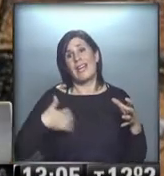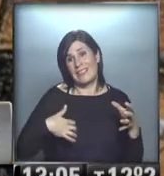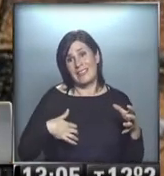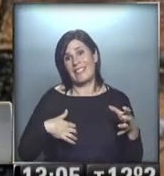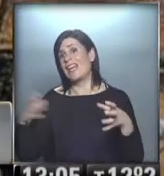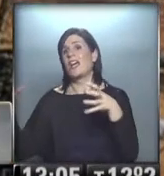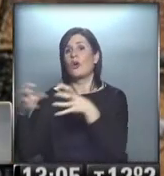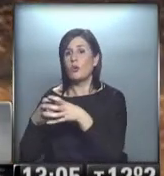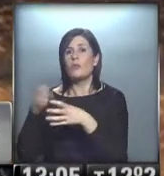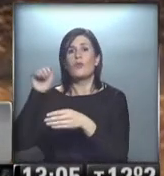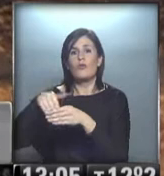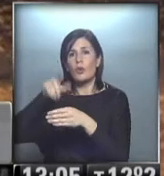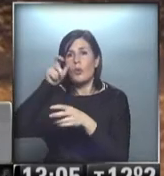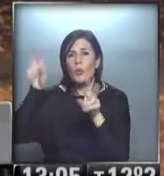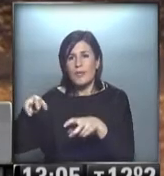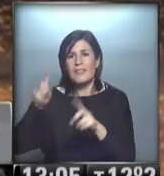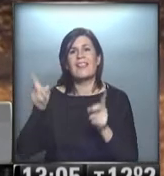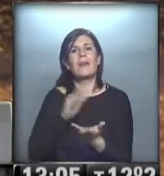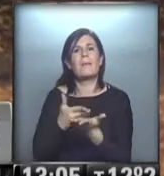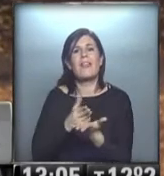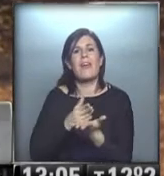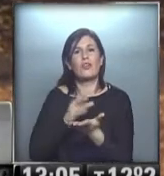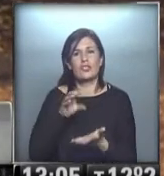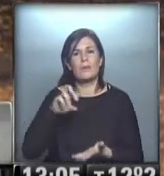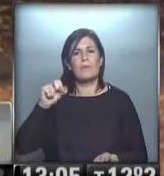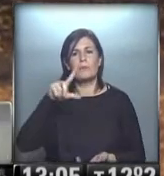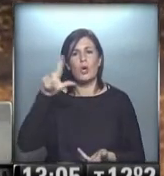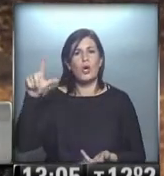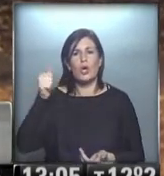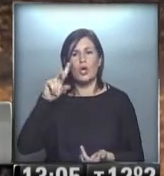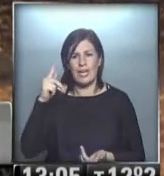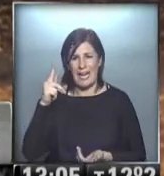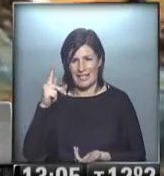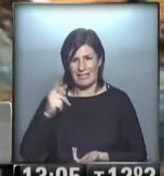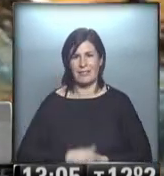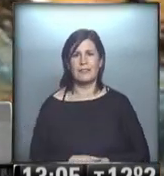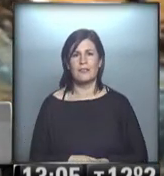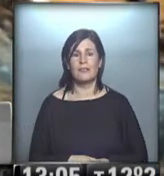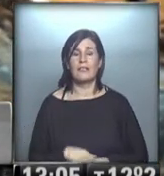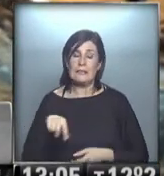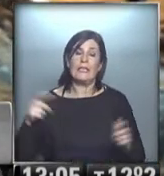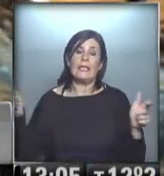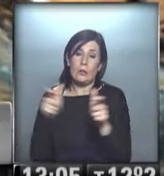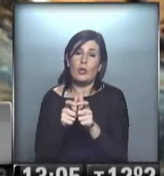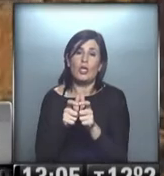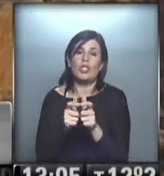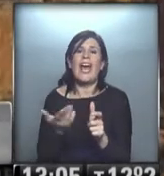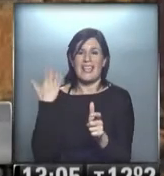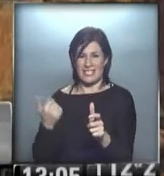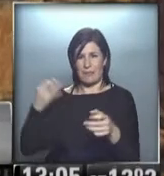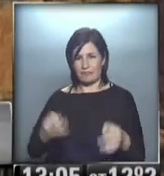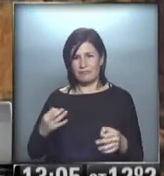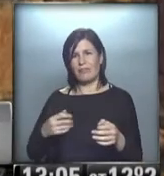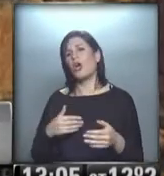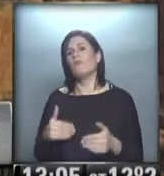representantes del gobierno argentino y de los holdouts. Y a pesar de este encuentro que fue postergado en las